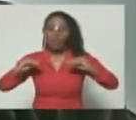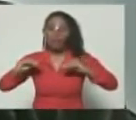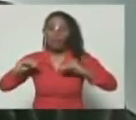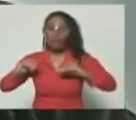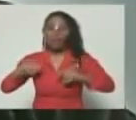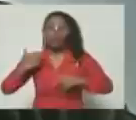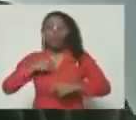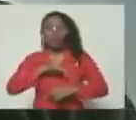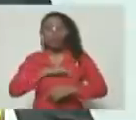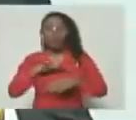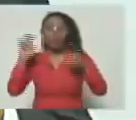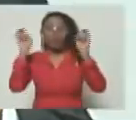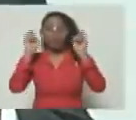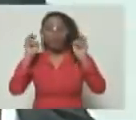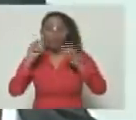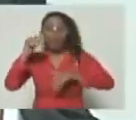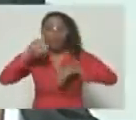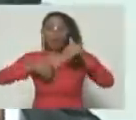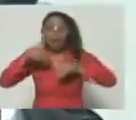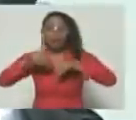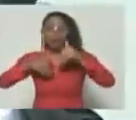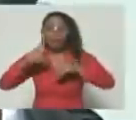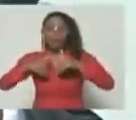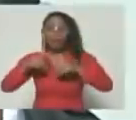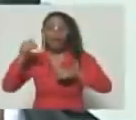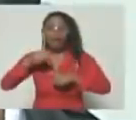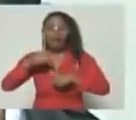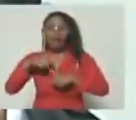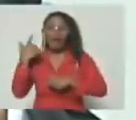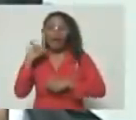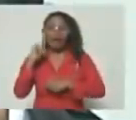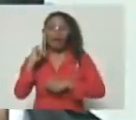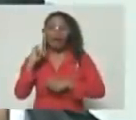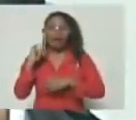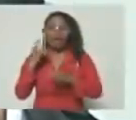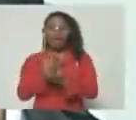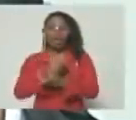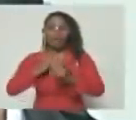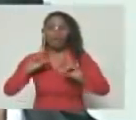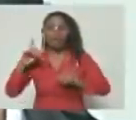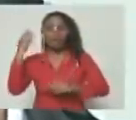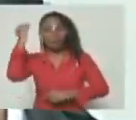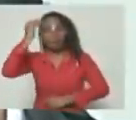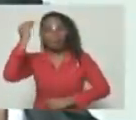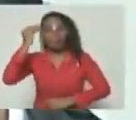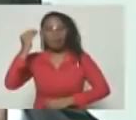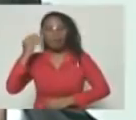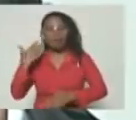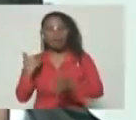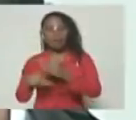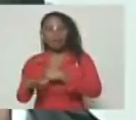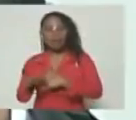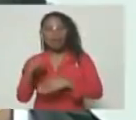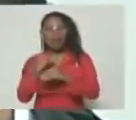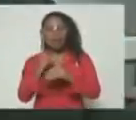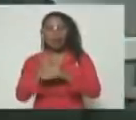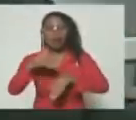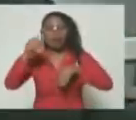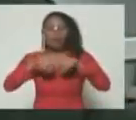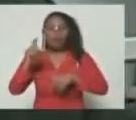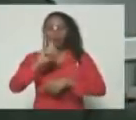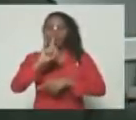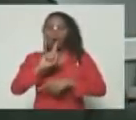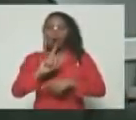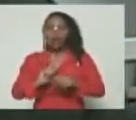nosotros por la vía electoral, aquí está un demócrata que cree que la salida es con el voto, no con las